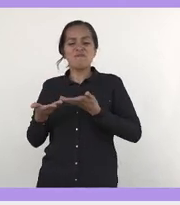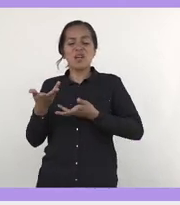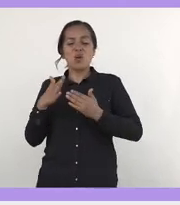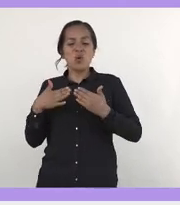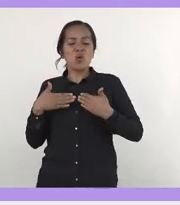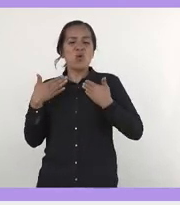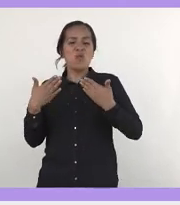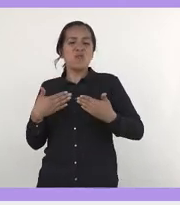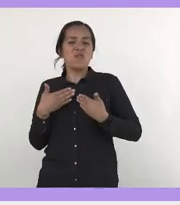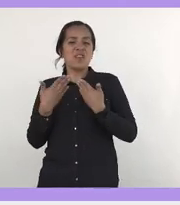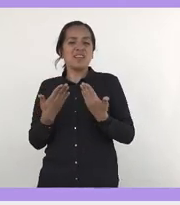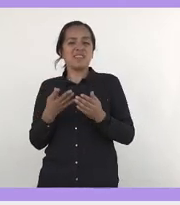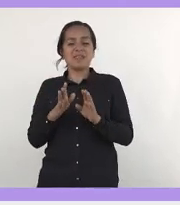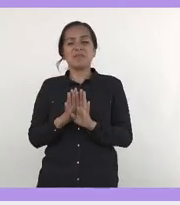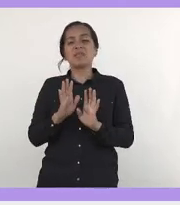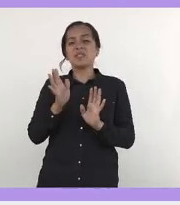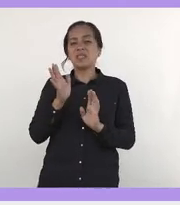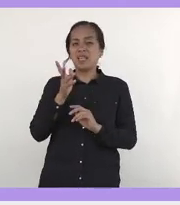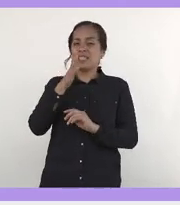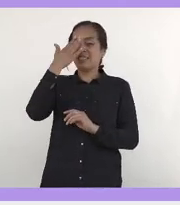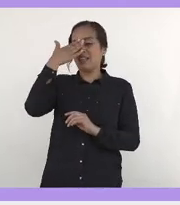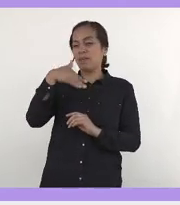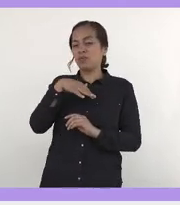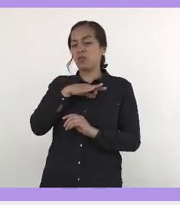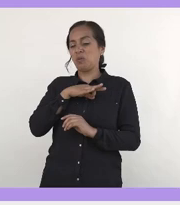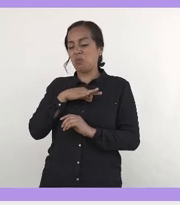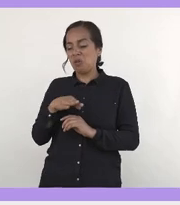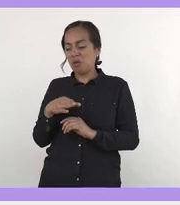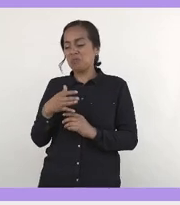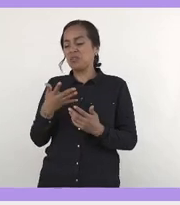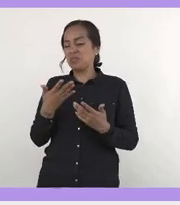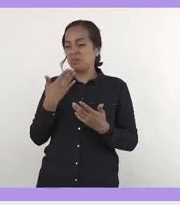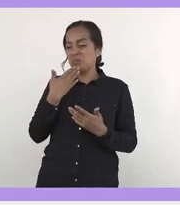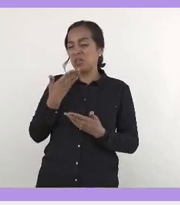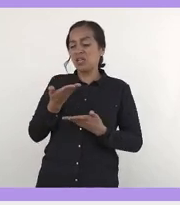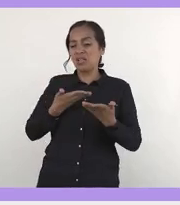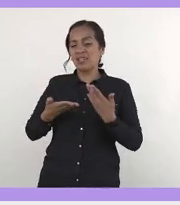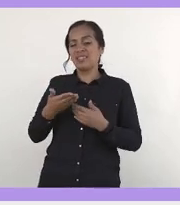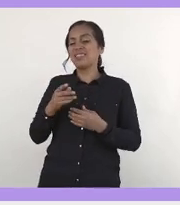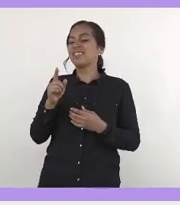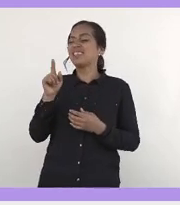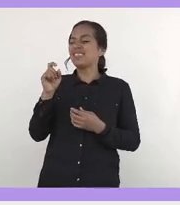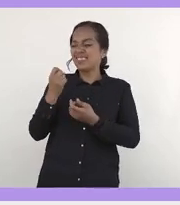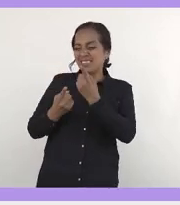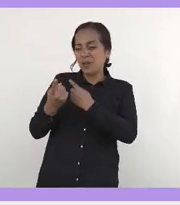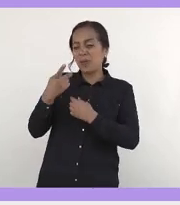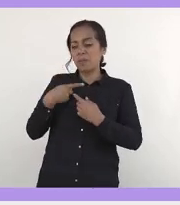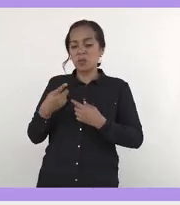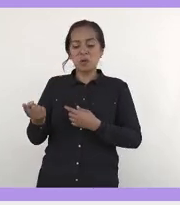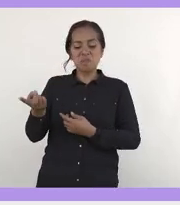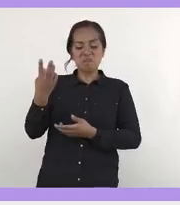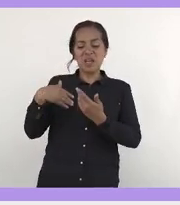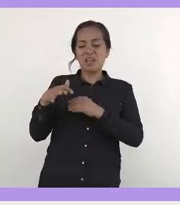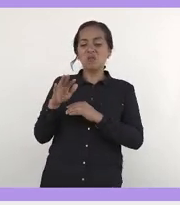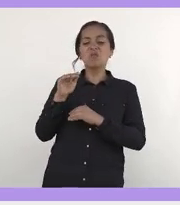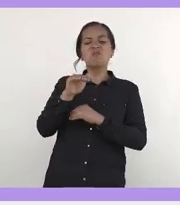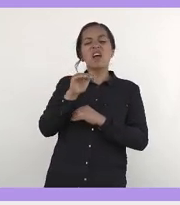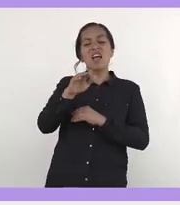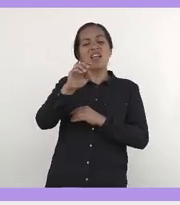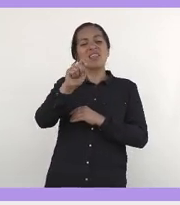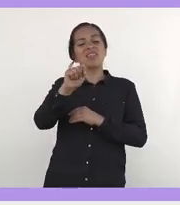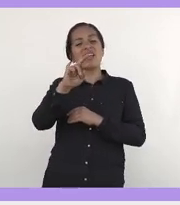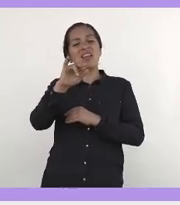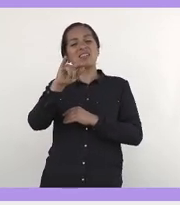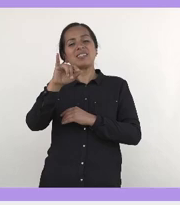confianzas pero por lo menos ya sabemos que podemos entrarle a ese tema si alguien llega y te dice Teresita Pues igual te vas a decir Oye no a mí no me gusta que me digan